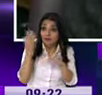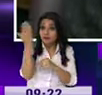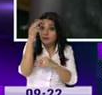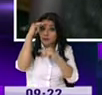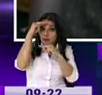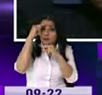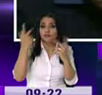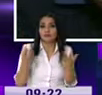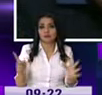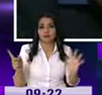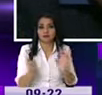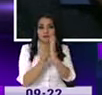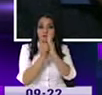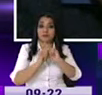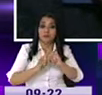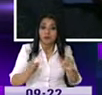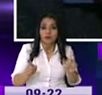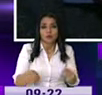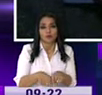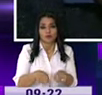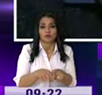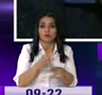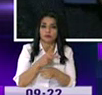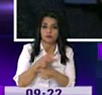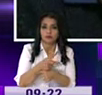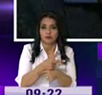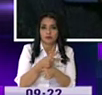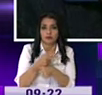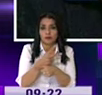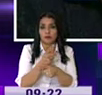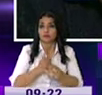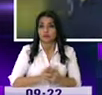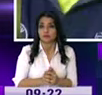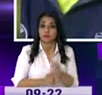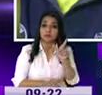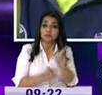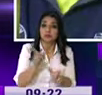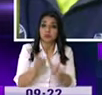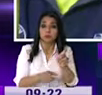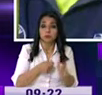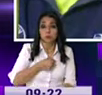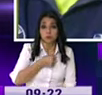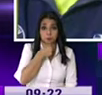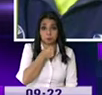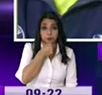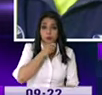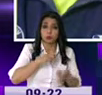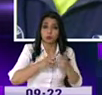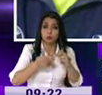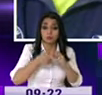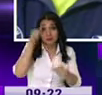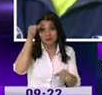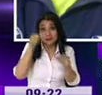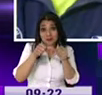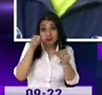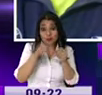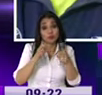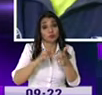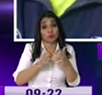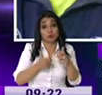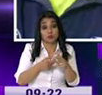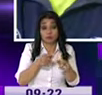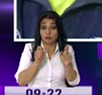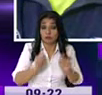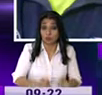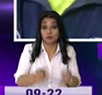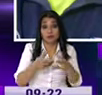reunidos. Pero de la misma forma, hay que tener mucho cuidado con estas personas adultas que tienen problemas de memoria. Esto también puede